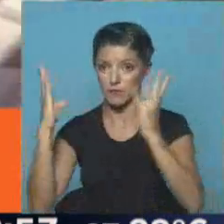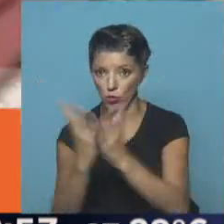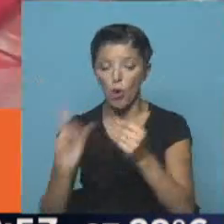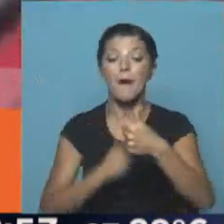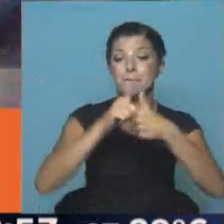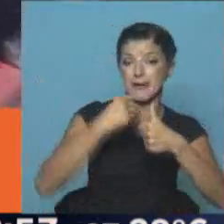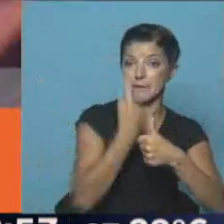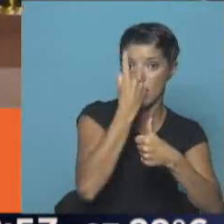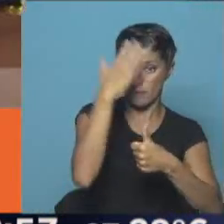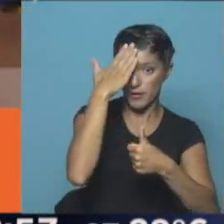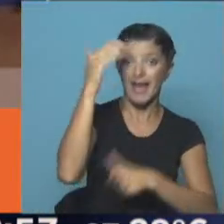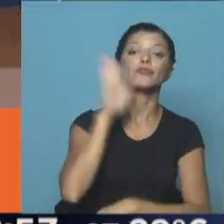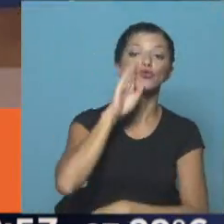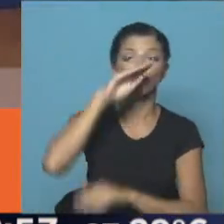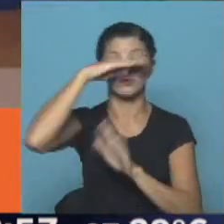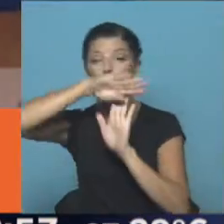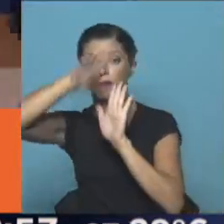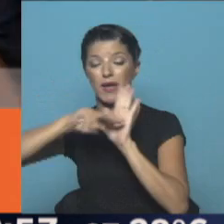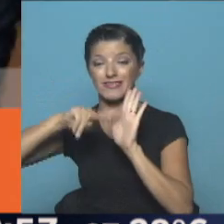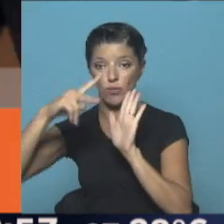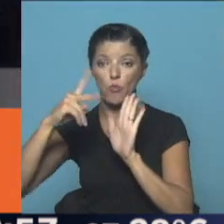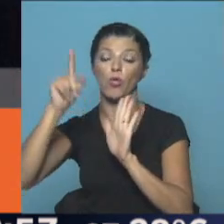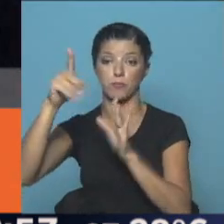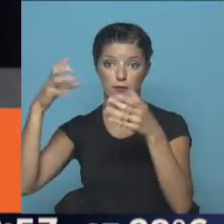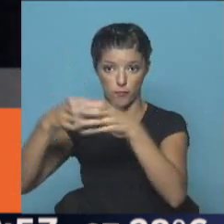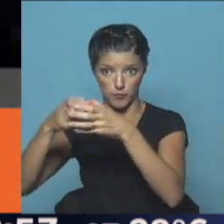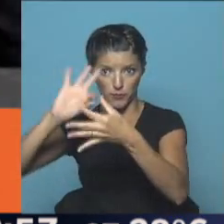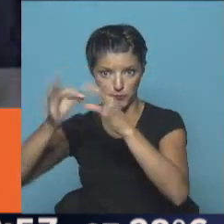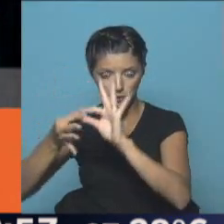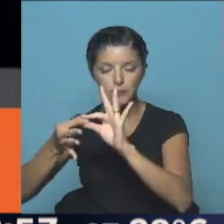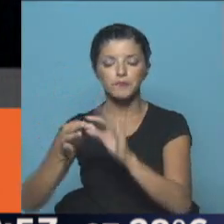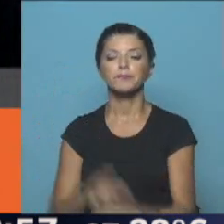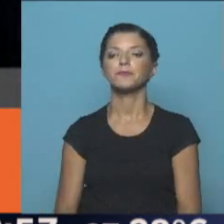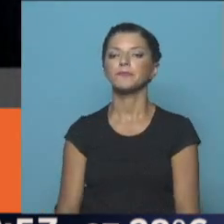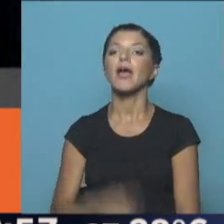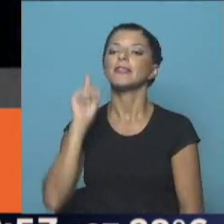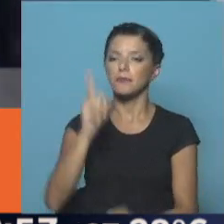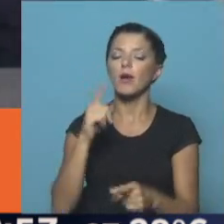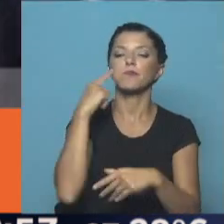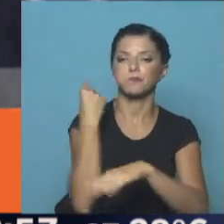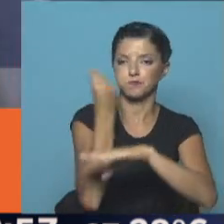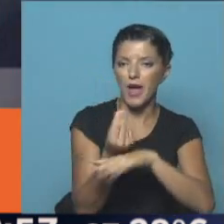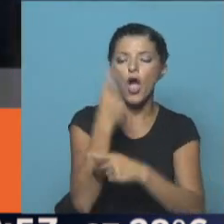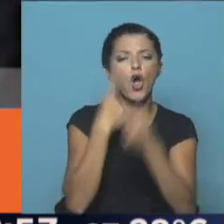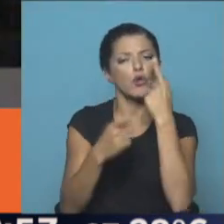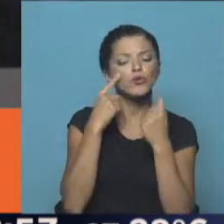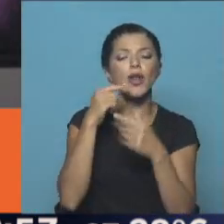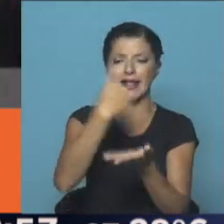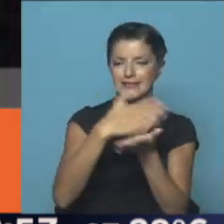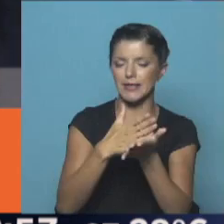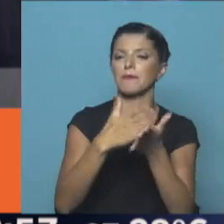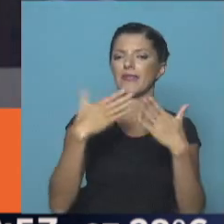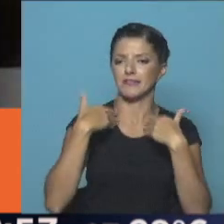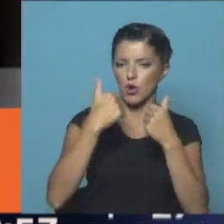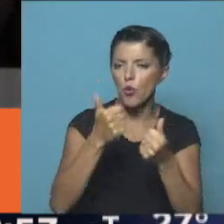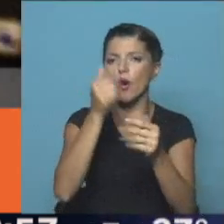Estados Unidos. Activa en todos los frentes, la organización internacional regula desde la salud y la educación